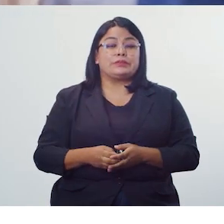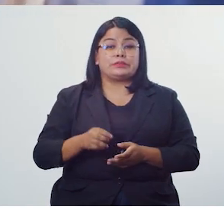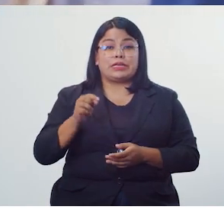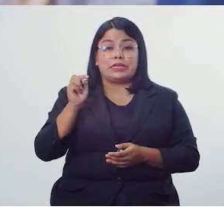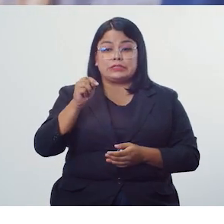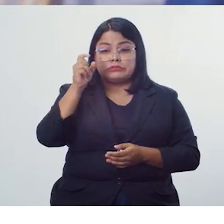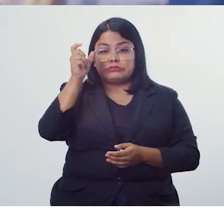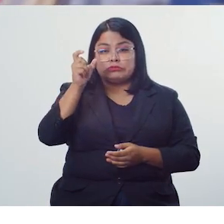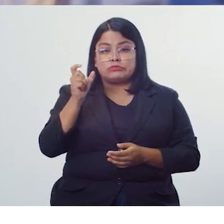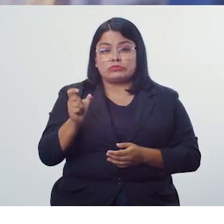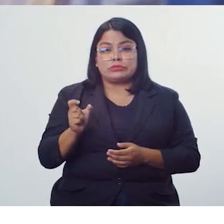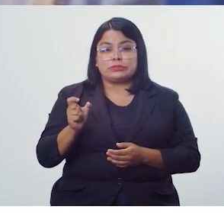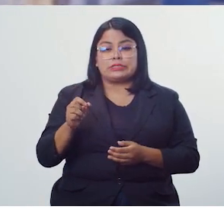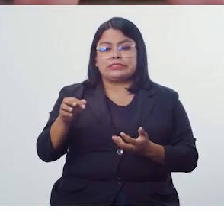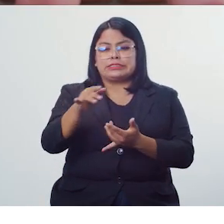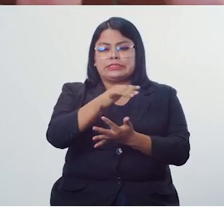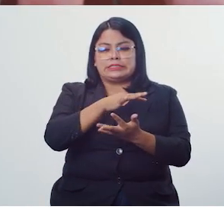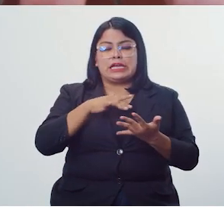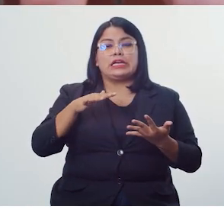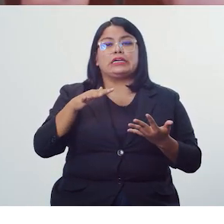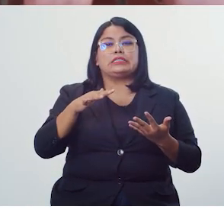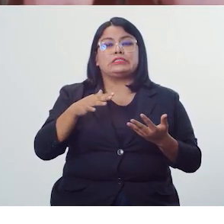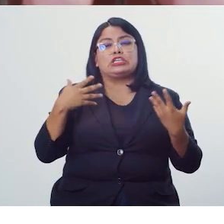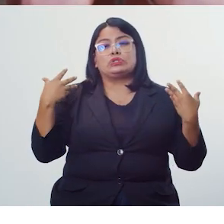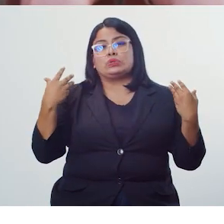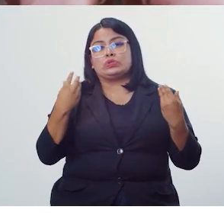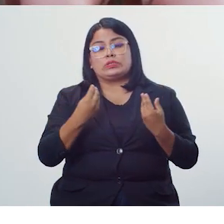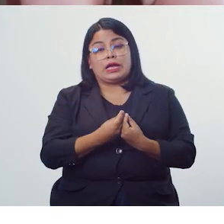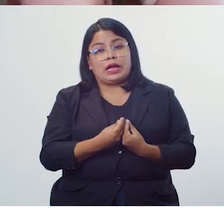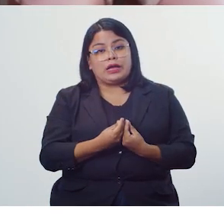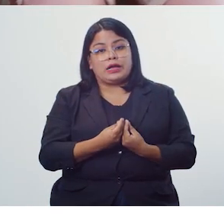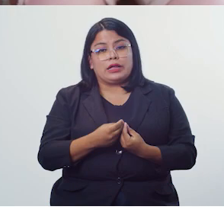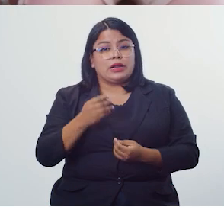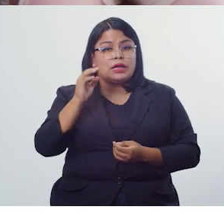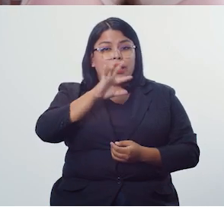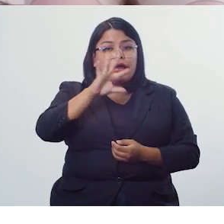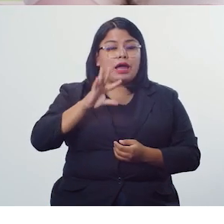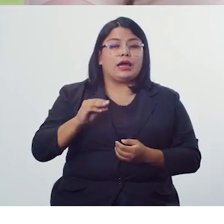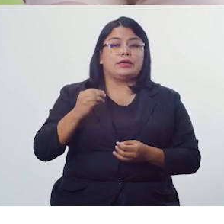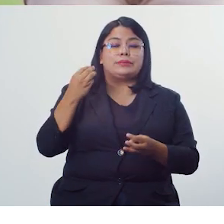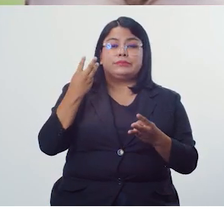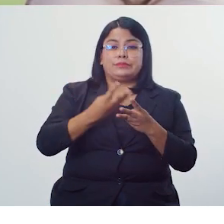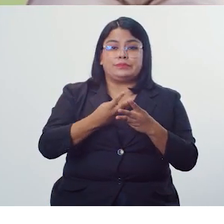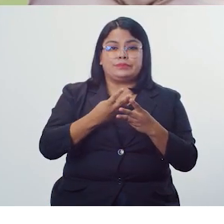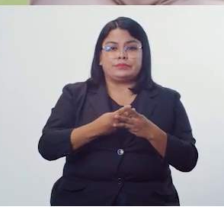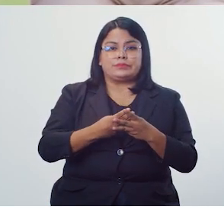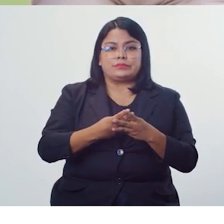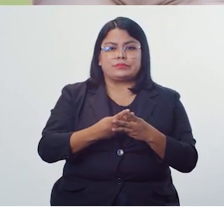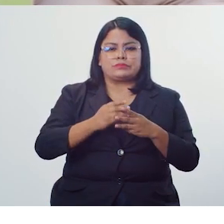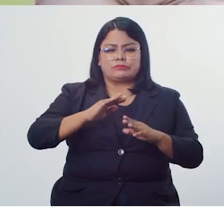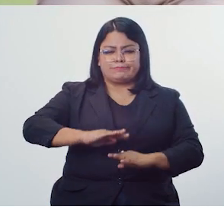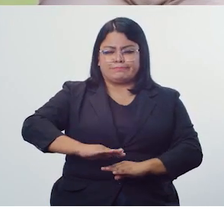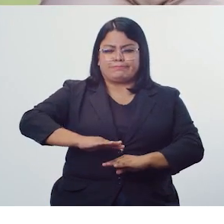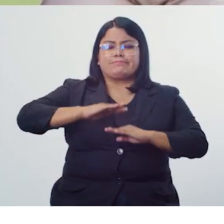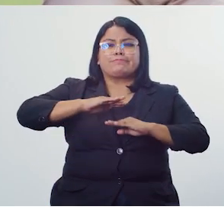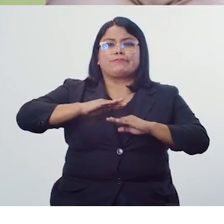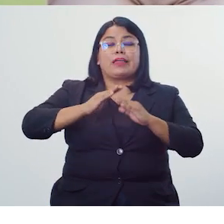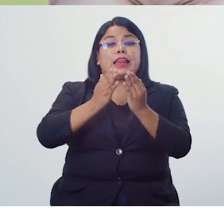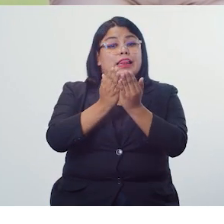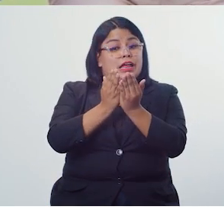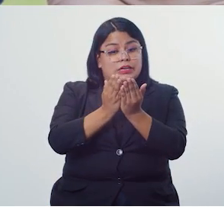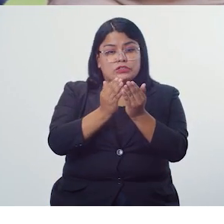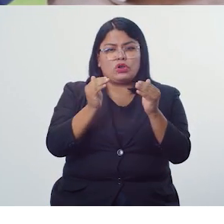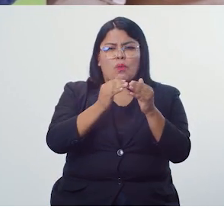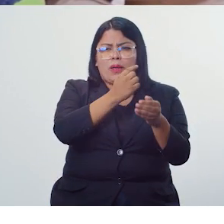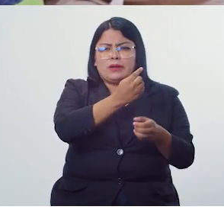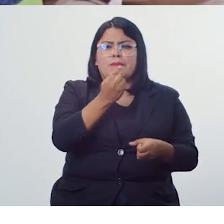vocabulario disciplinar, el de las ciencias naturales y sociales, de las artes y la matemática, enriquece tanto la lectura